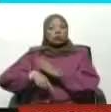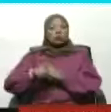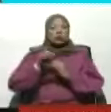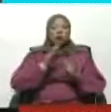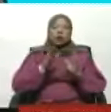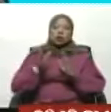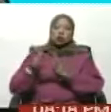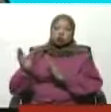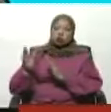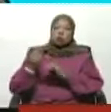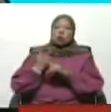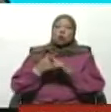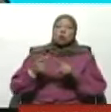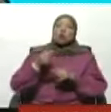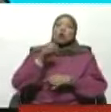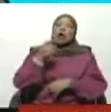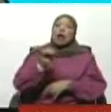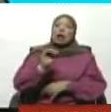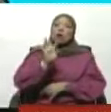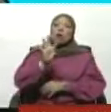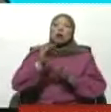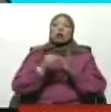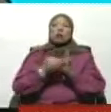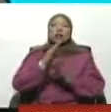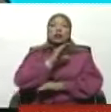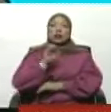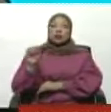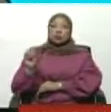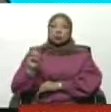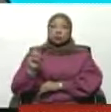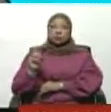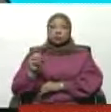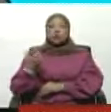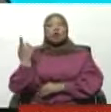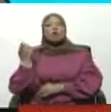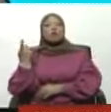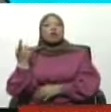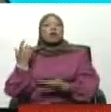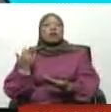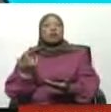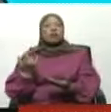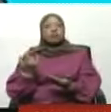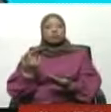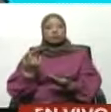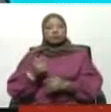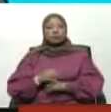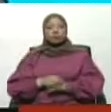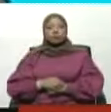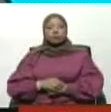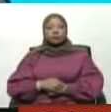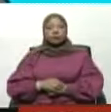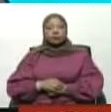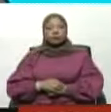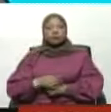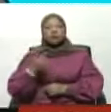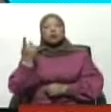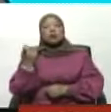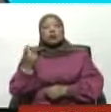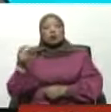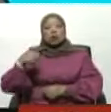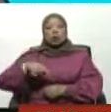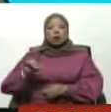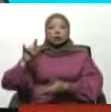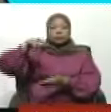organización. Ahorita tenemos 4.500. ¿Cuántos circuitos comunales hay en el patio, aquí en